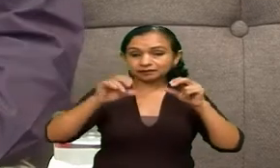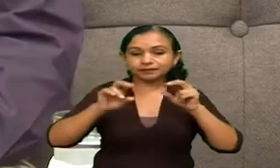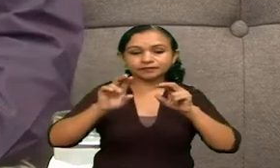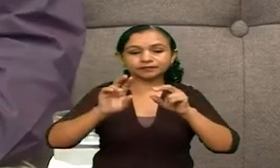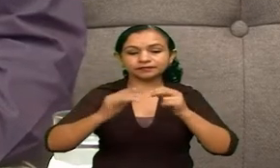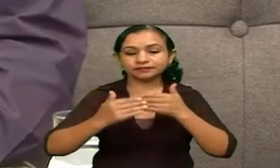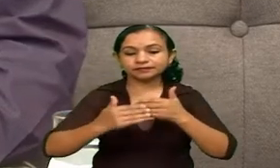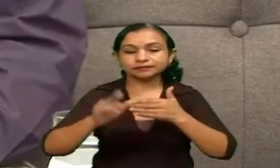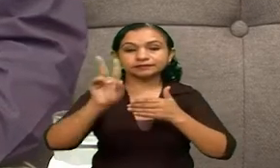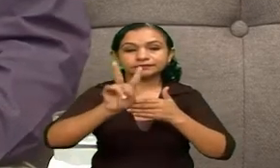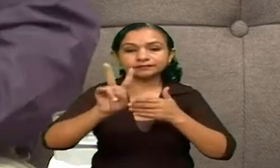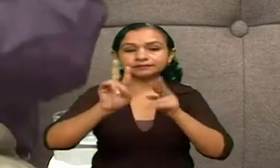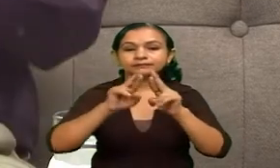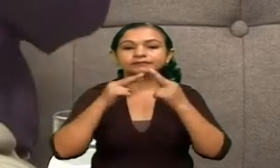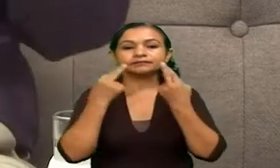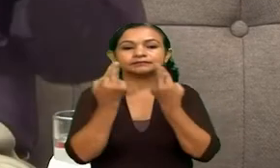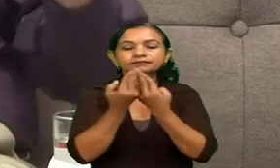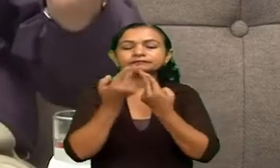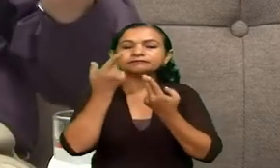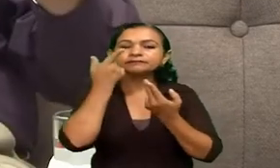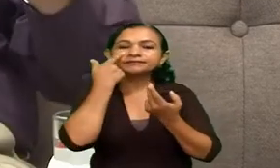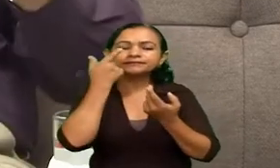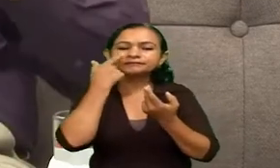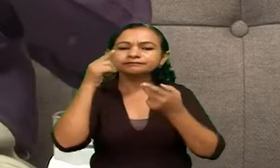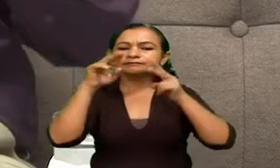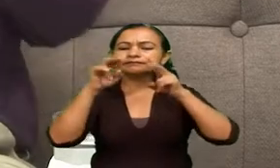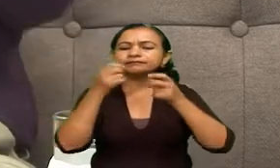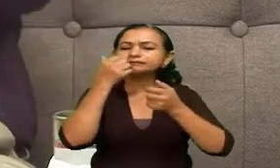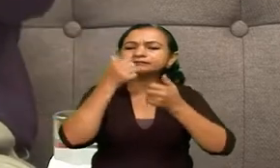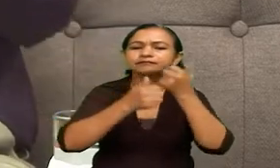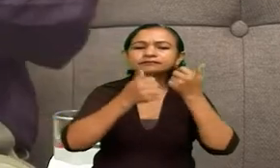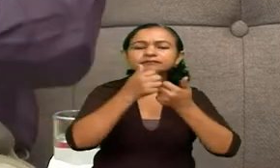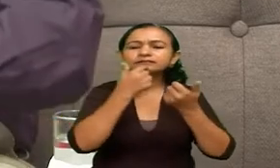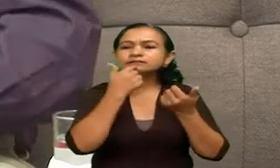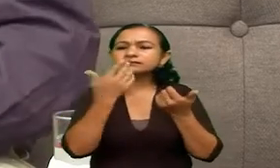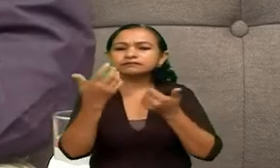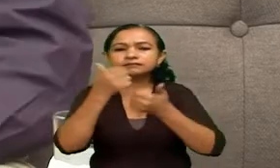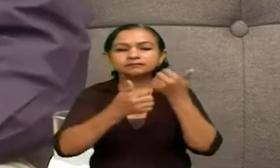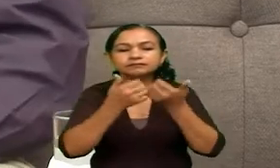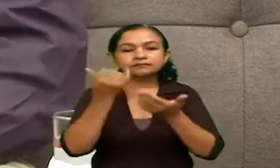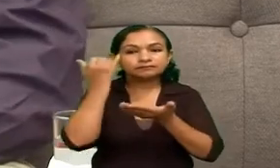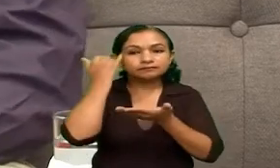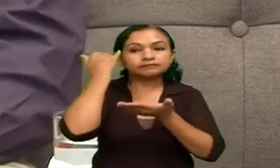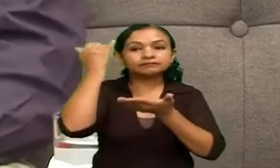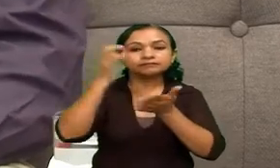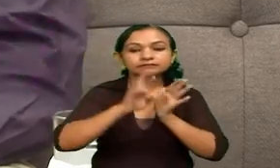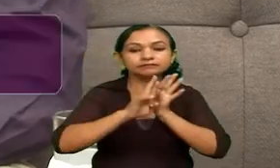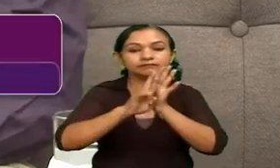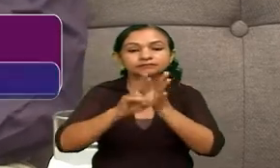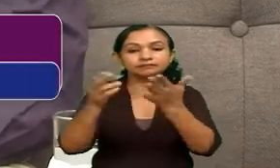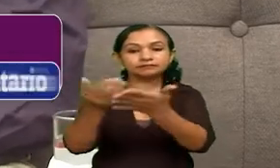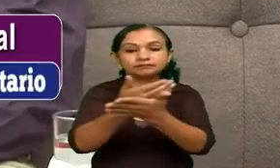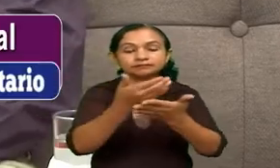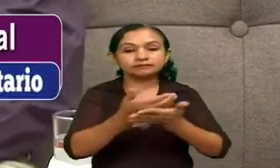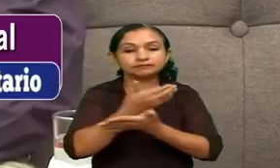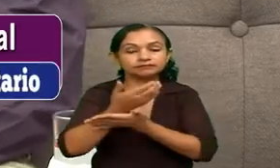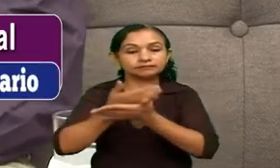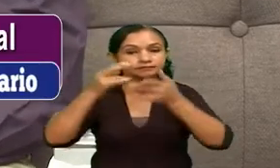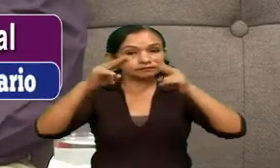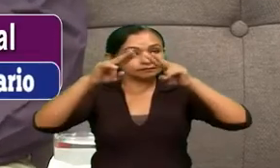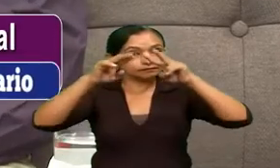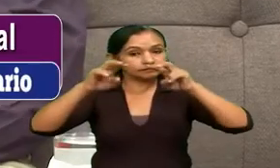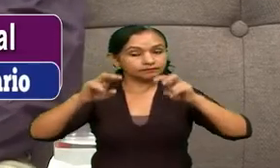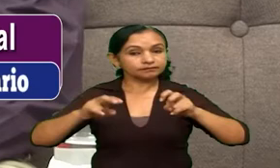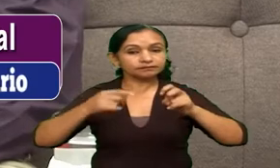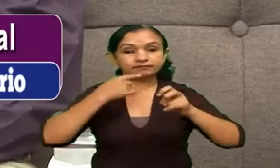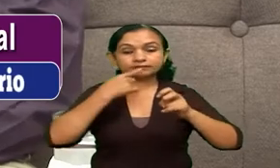reunión de todos los países para analizar y presentar propuestas. Entre ellos se analizó y